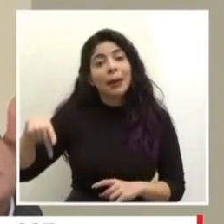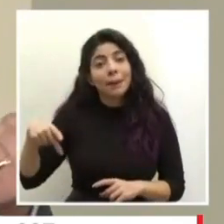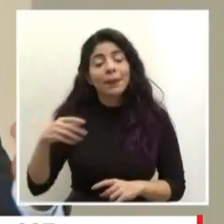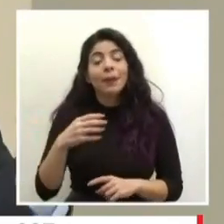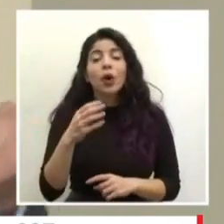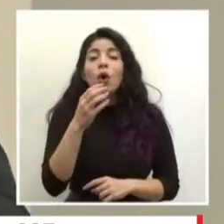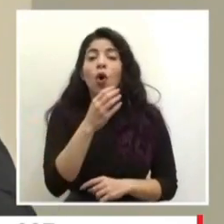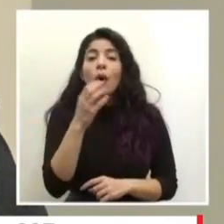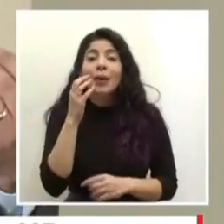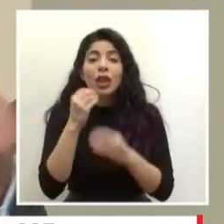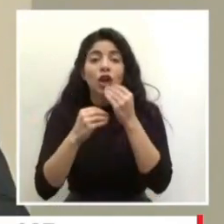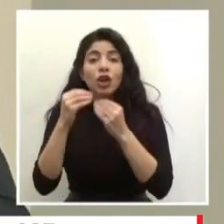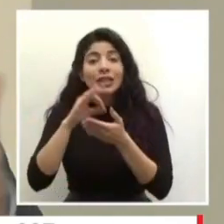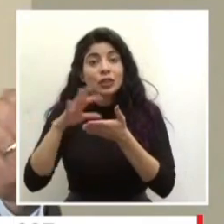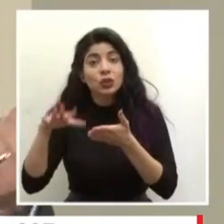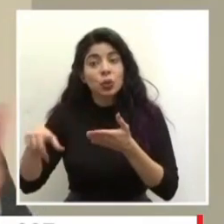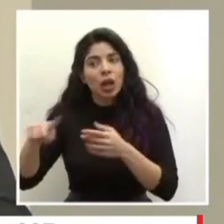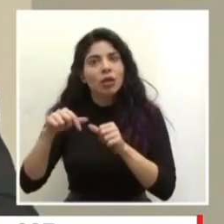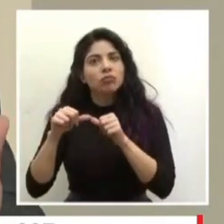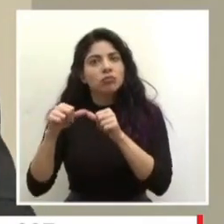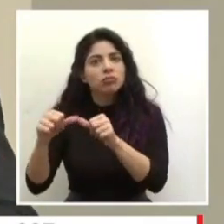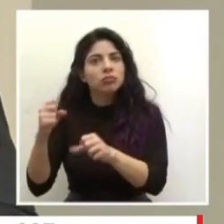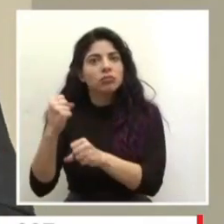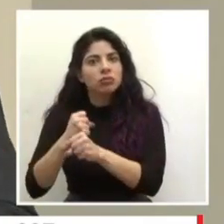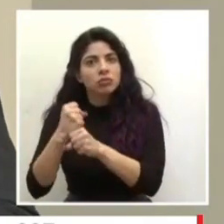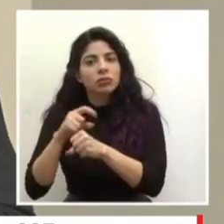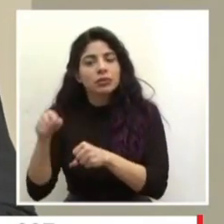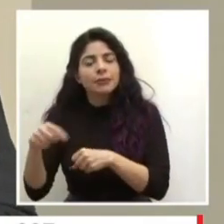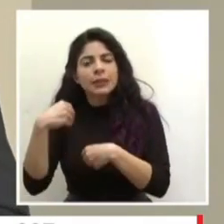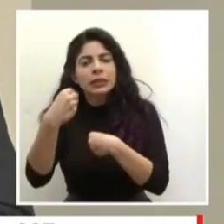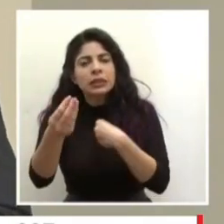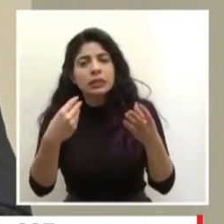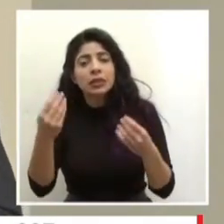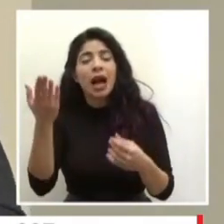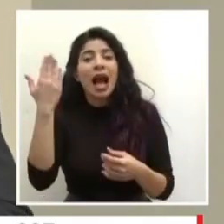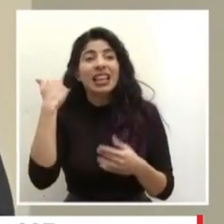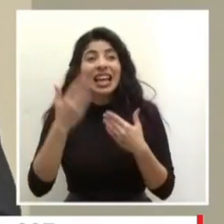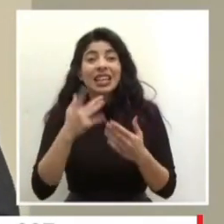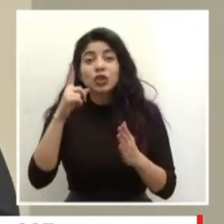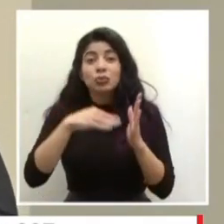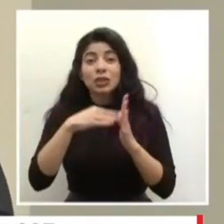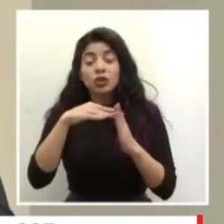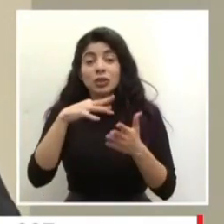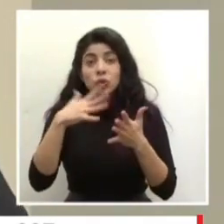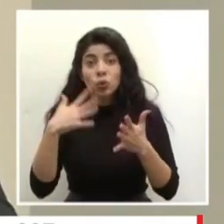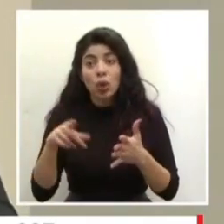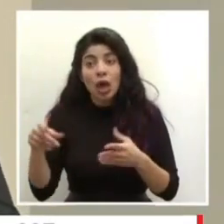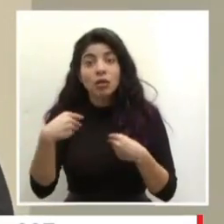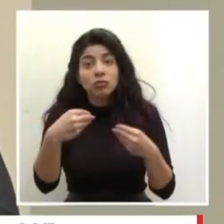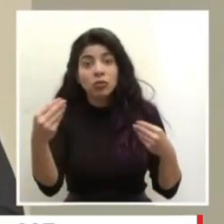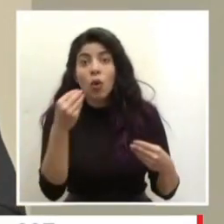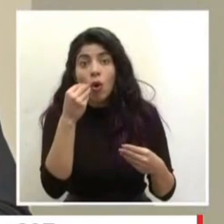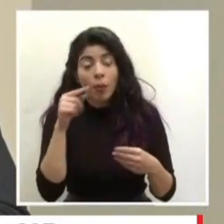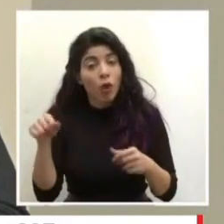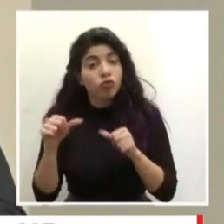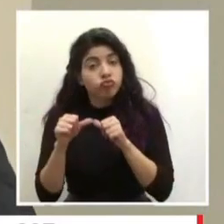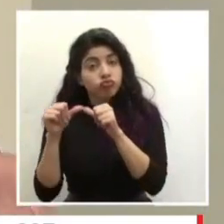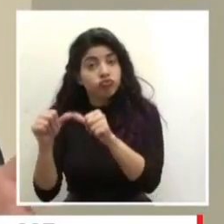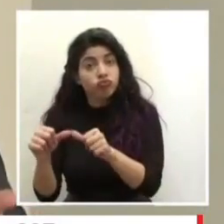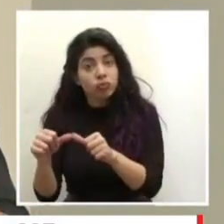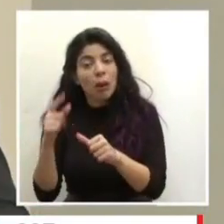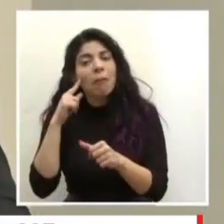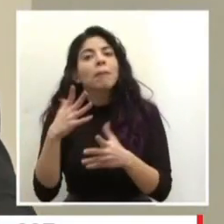comedores escolares han seguido trabajando, alimentando lo que antes era cerca de 1 millón de estudiantes. Ese trabajo ha seguido, es decir,